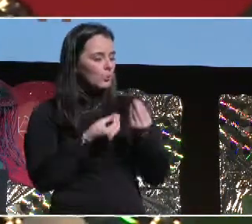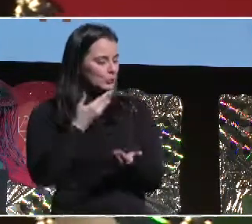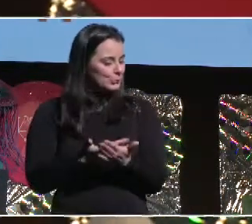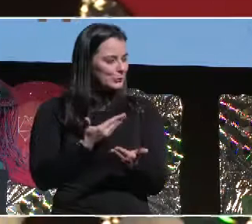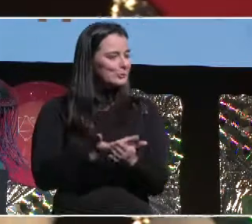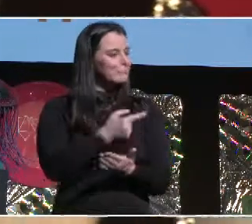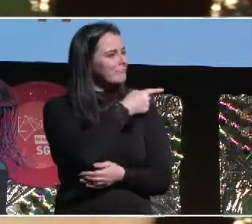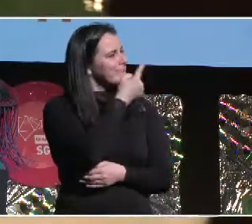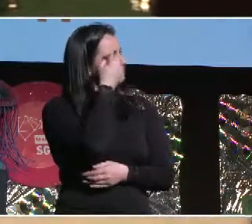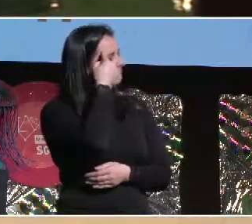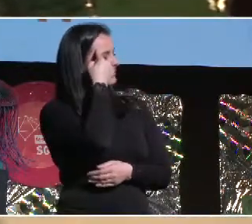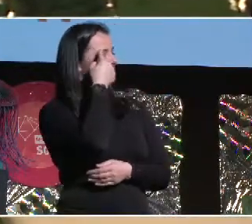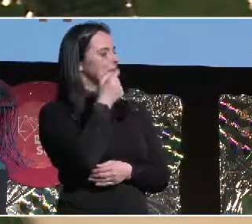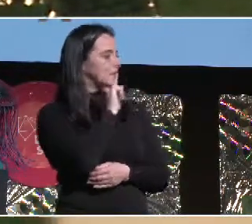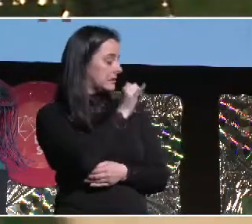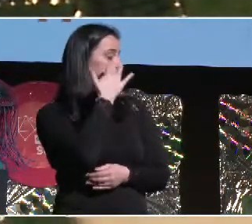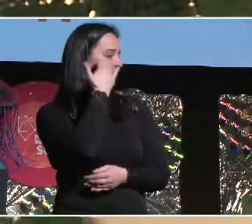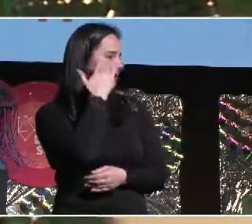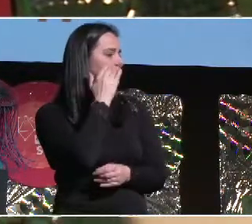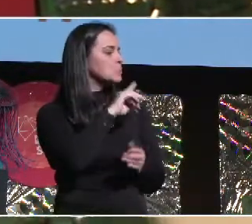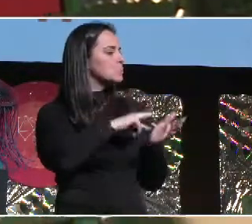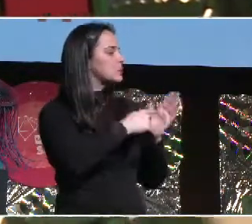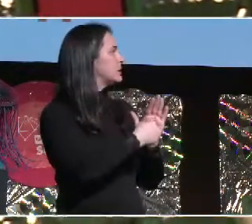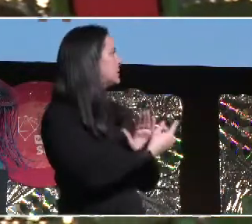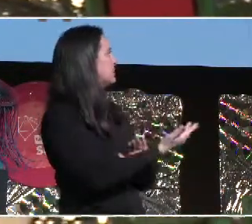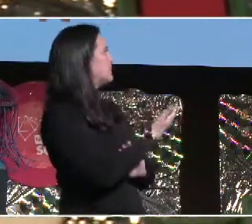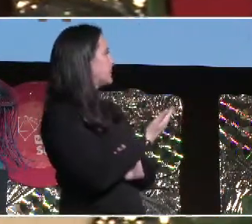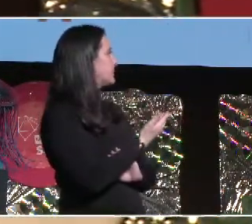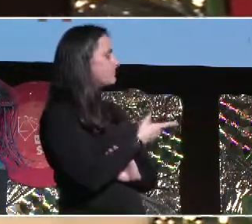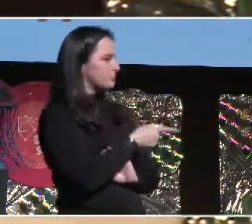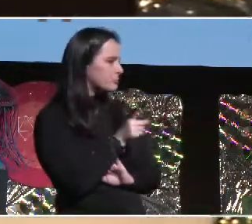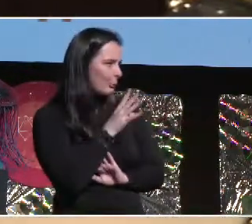ustedes piense qué entiende por eso.